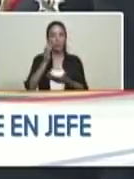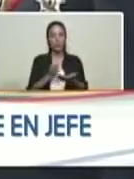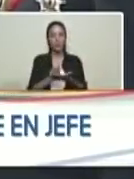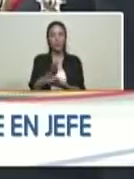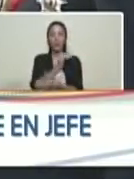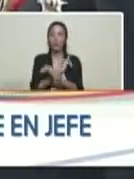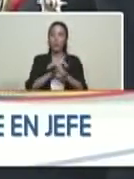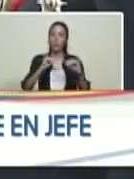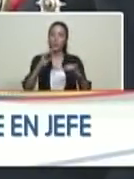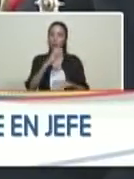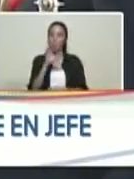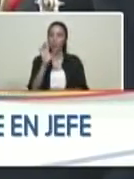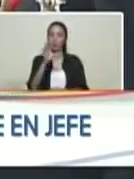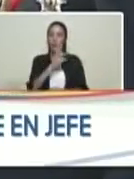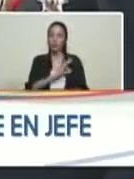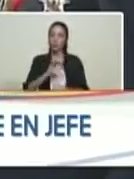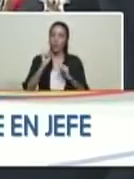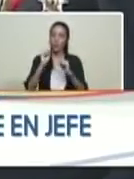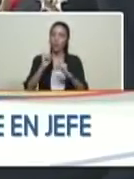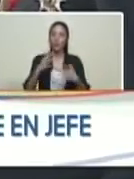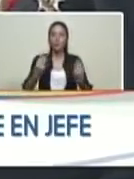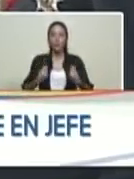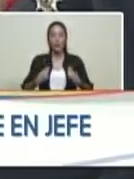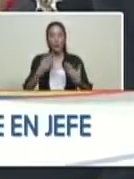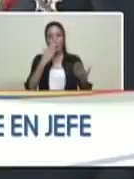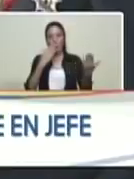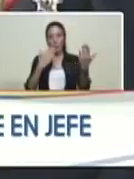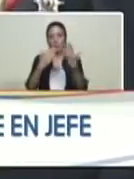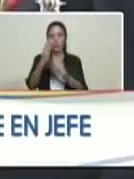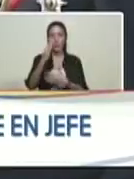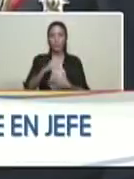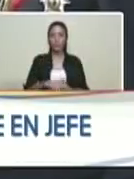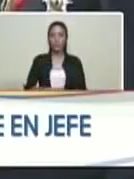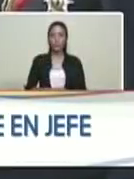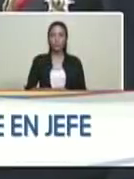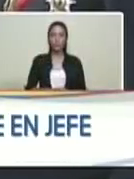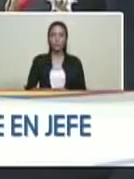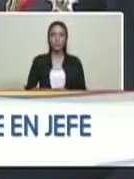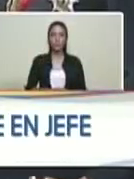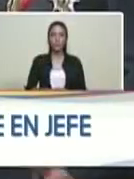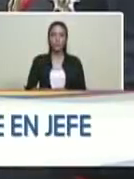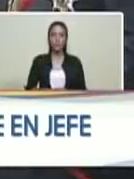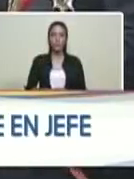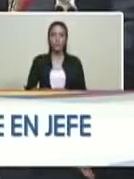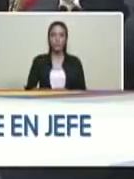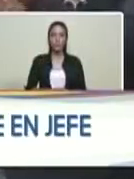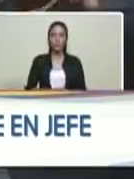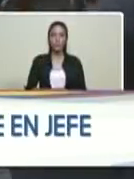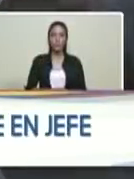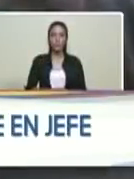independencia y patria socialista viviremos y venceremos mi comandante en jefe'